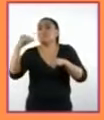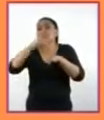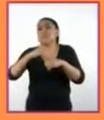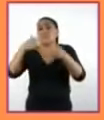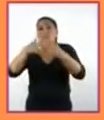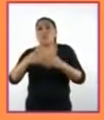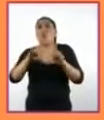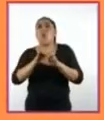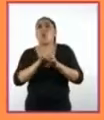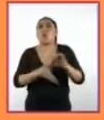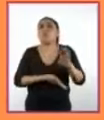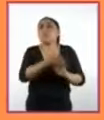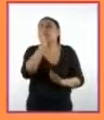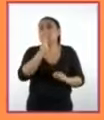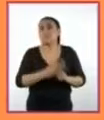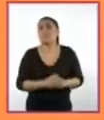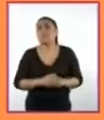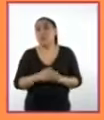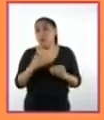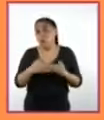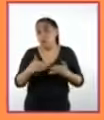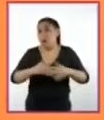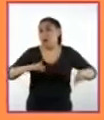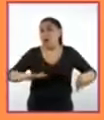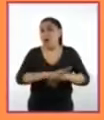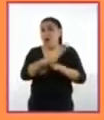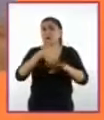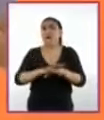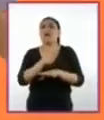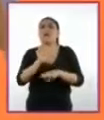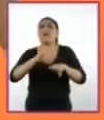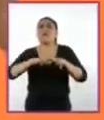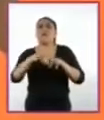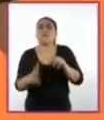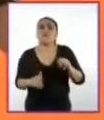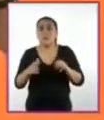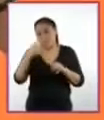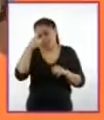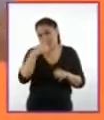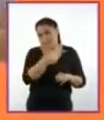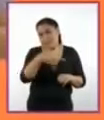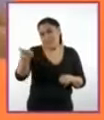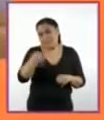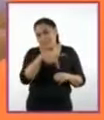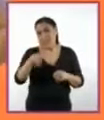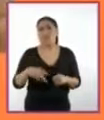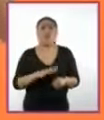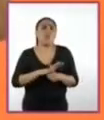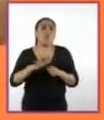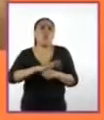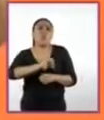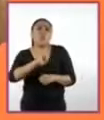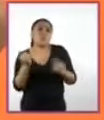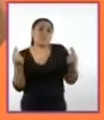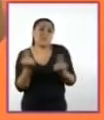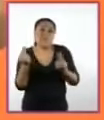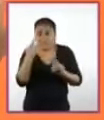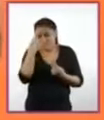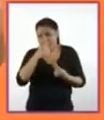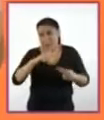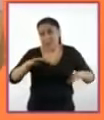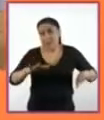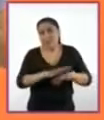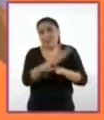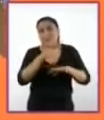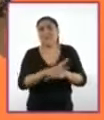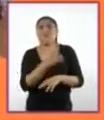¿Cuál fue la relevancia del ferrocarril para la movilidad de las personas? ¿Qué otros requerimientos fueron necesarios para el funcionamiento de